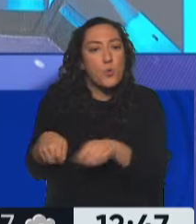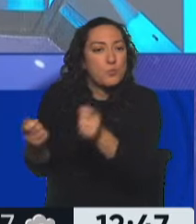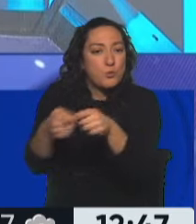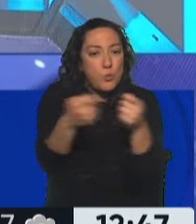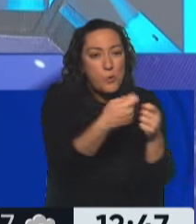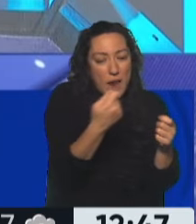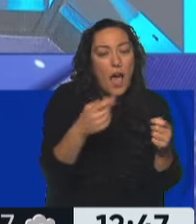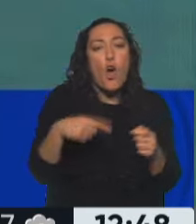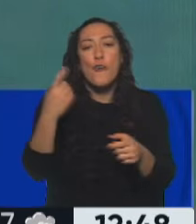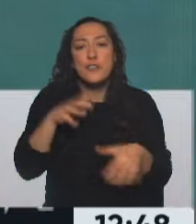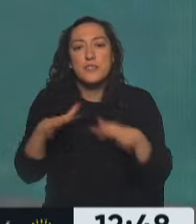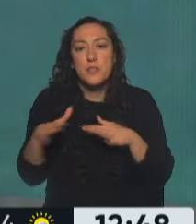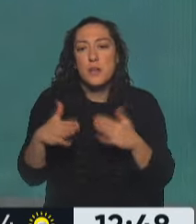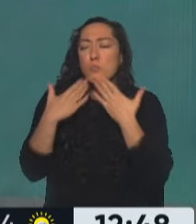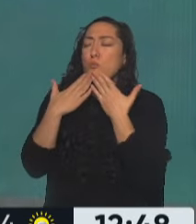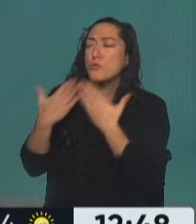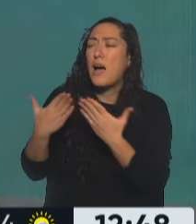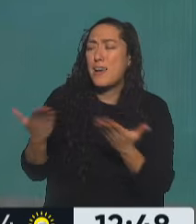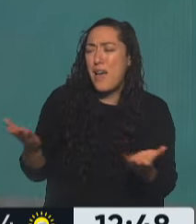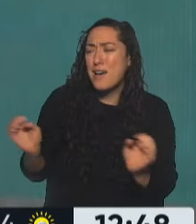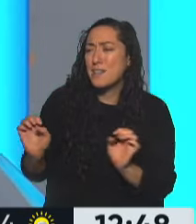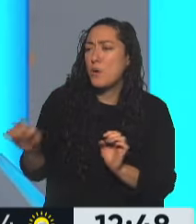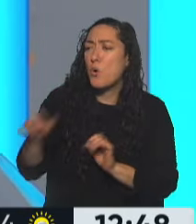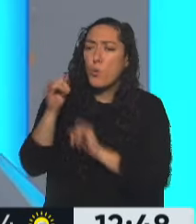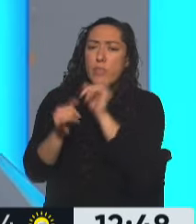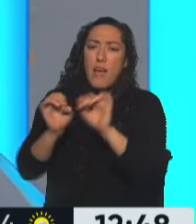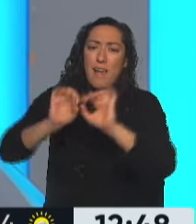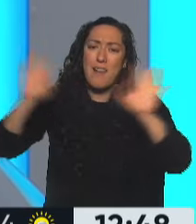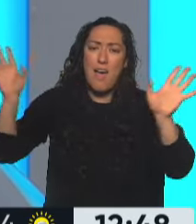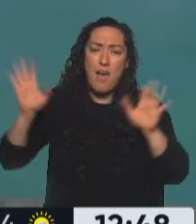escenarios. Sergio, muchísimas gracias, muy claro como es habitual. Muchas gracias. Bien.